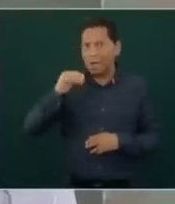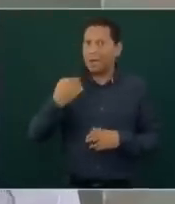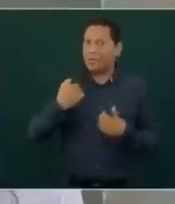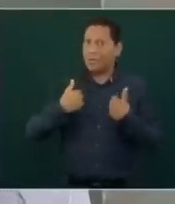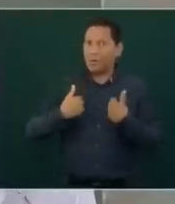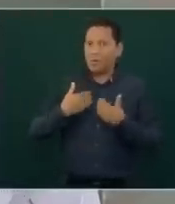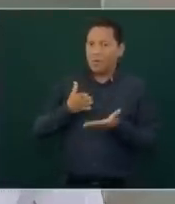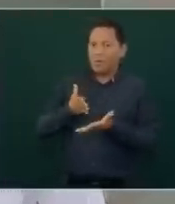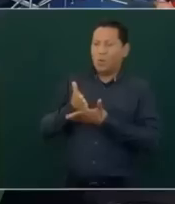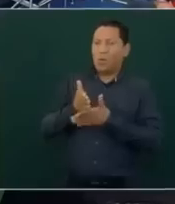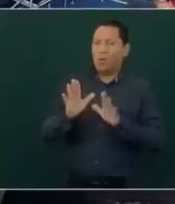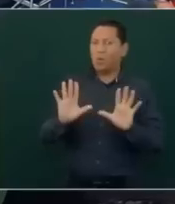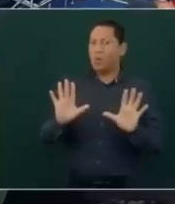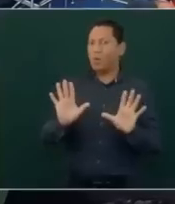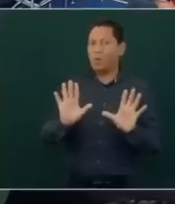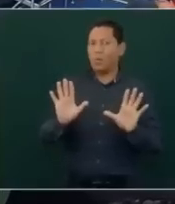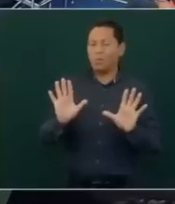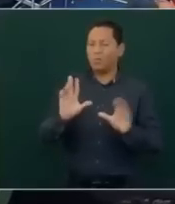nosotros